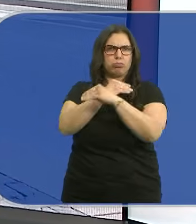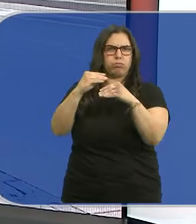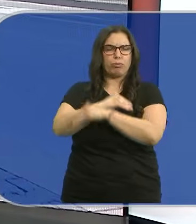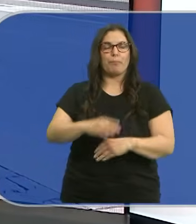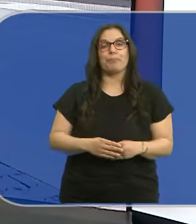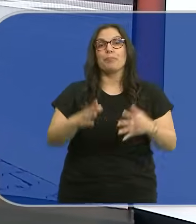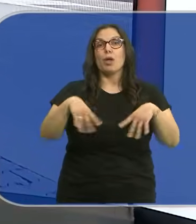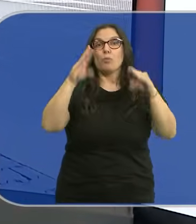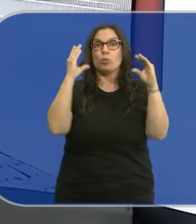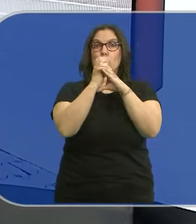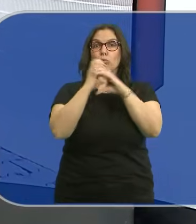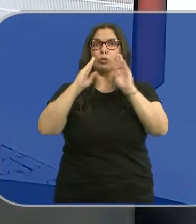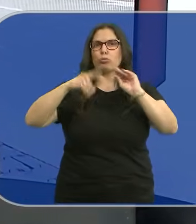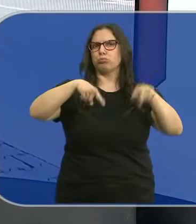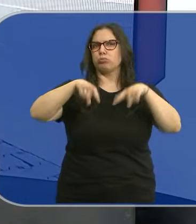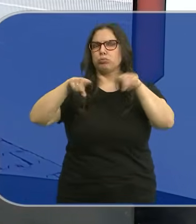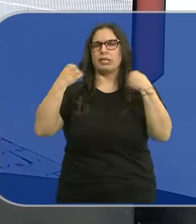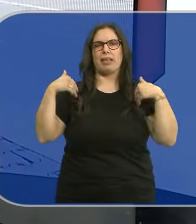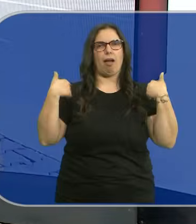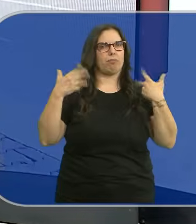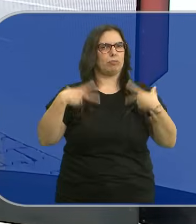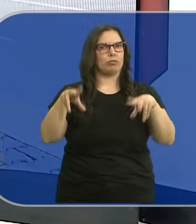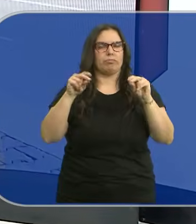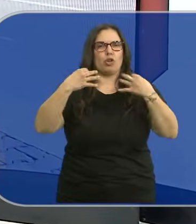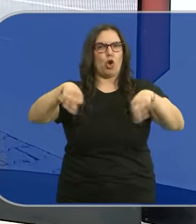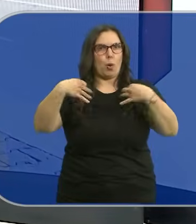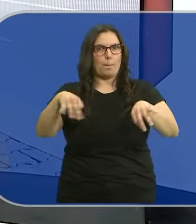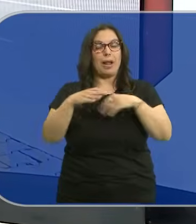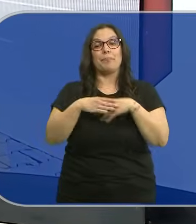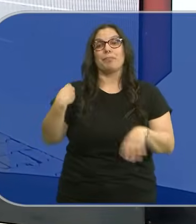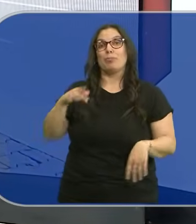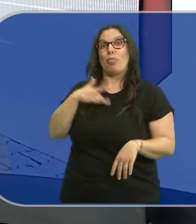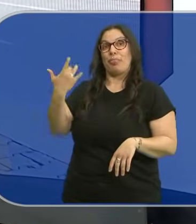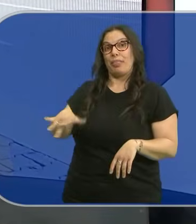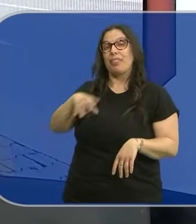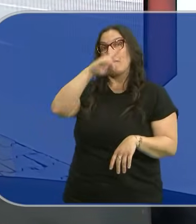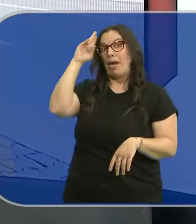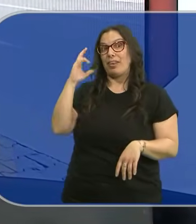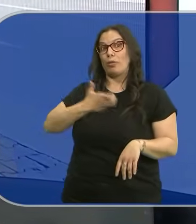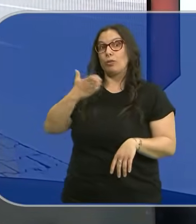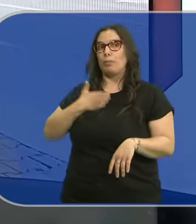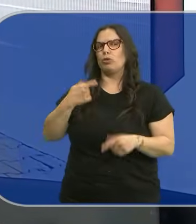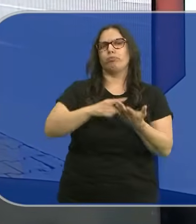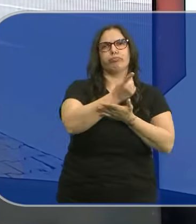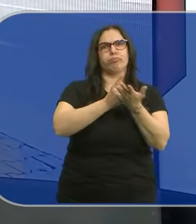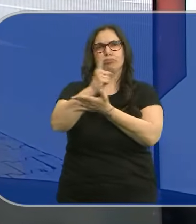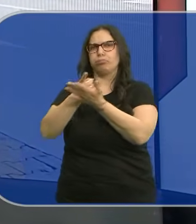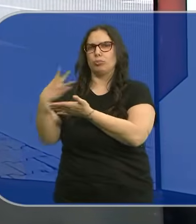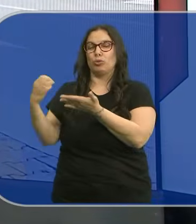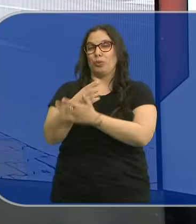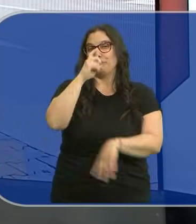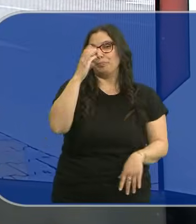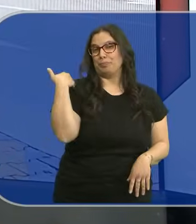Y en Burgos la flota de autobuses ya funciona con normalidad. Los vehículos cedidos por el Ayuntamiento de Madrid están todos en ruta después del incendio,